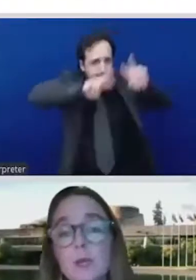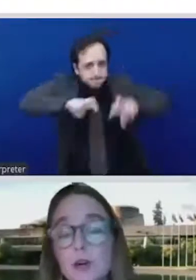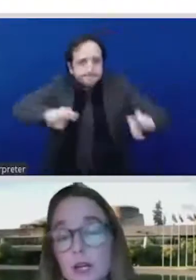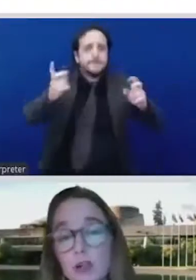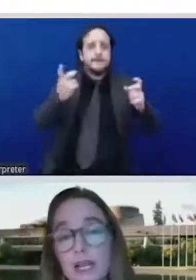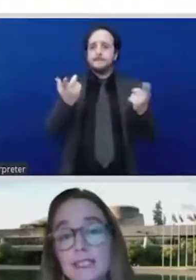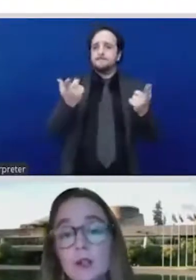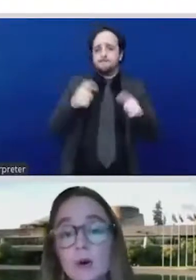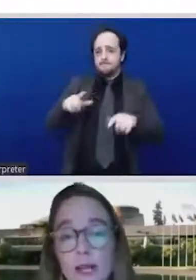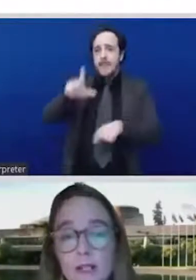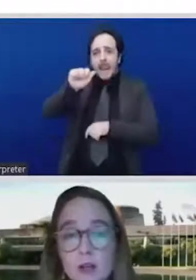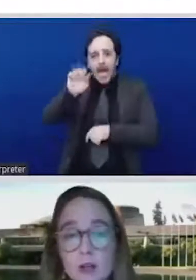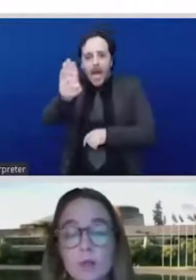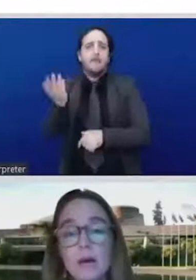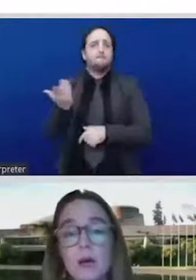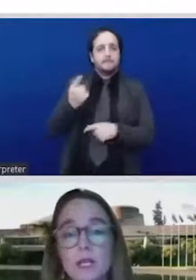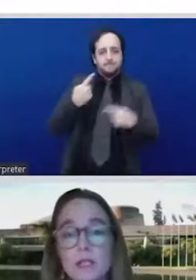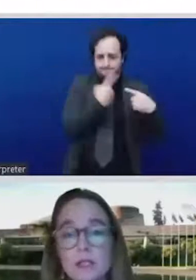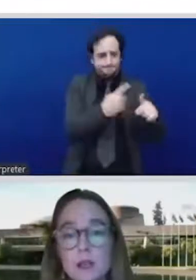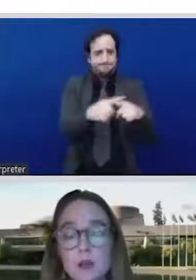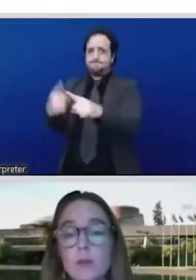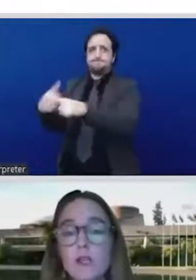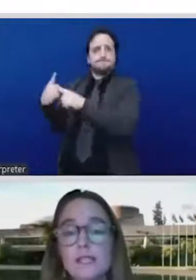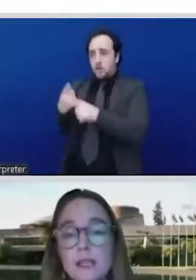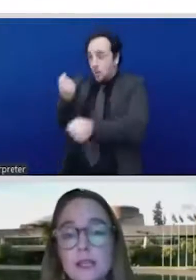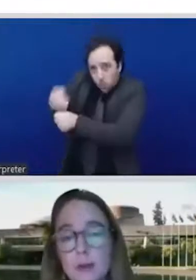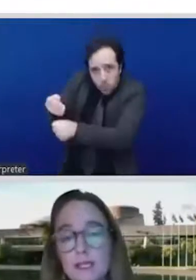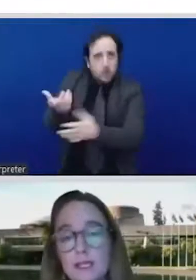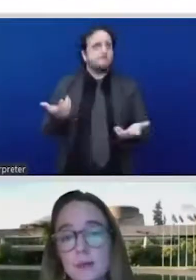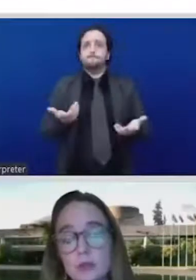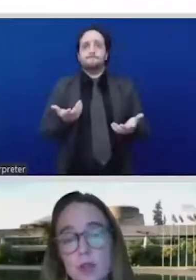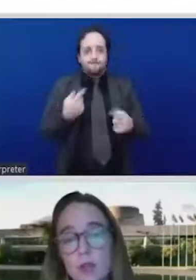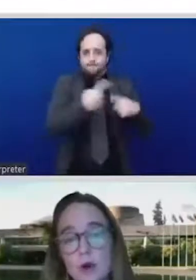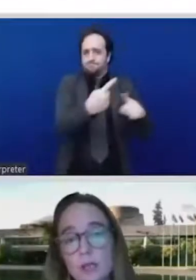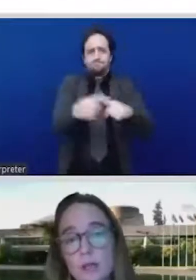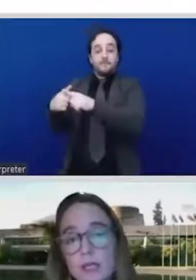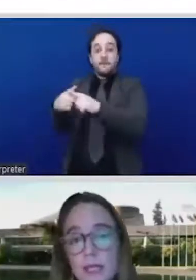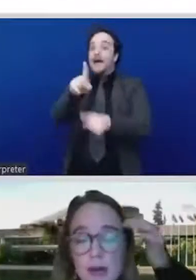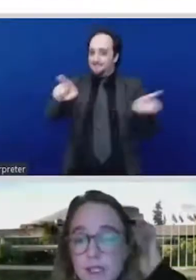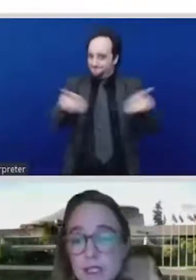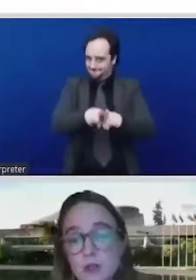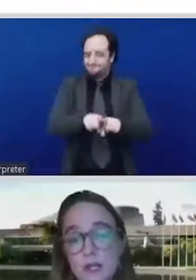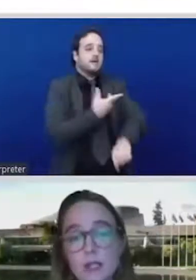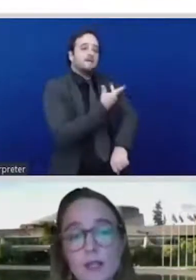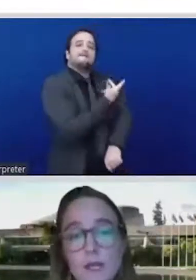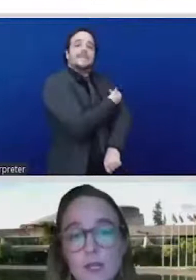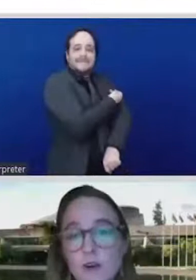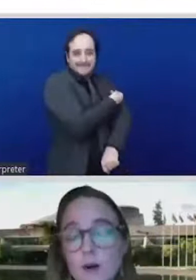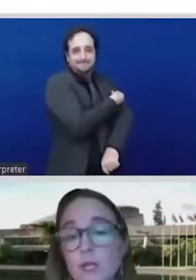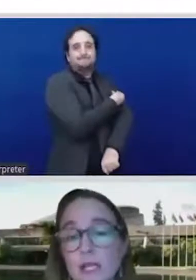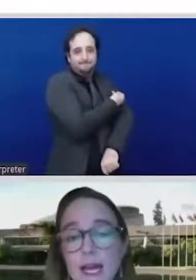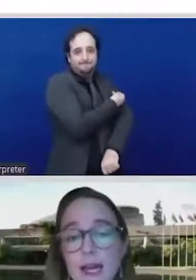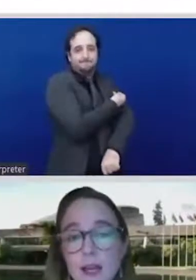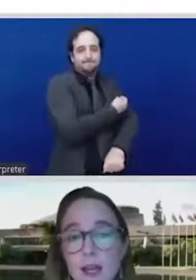públicos regionales y globales, como las vacunas. No puede ser que los países estemos justamente avanzando de forma